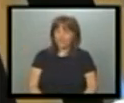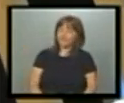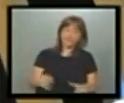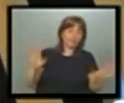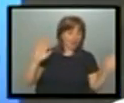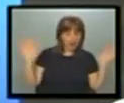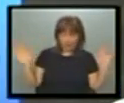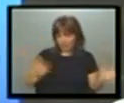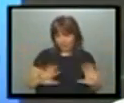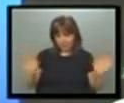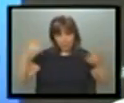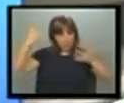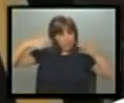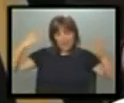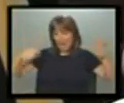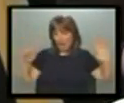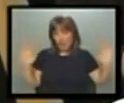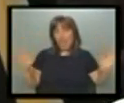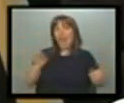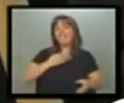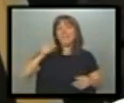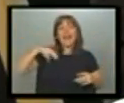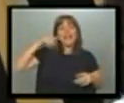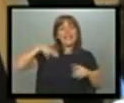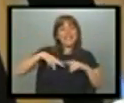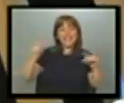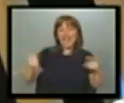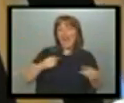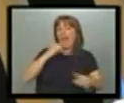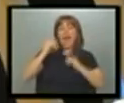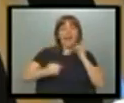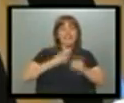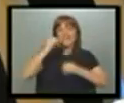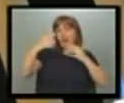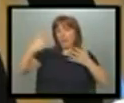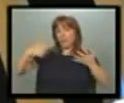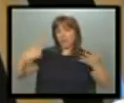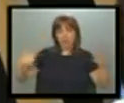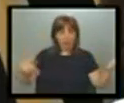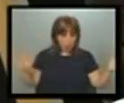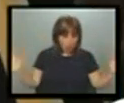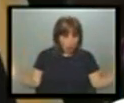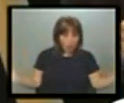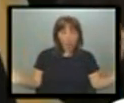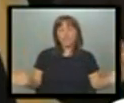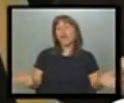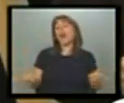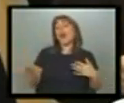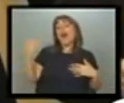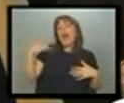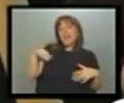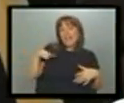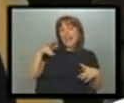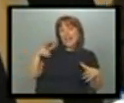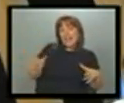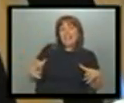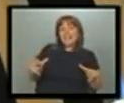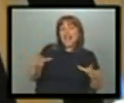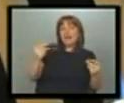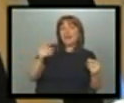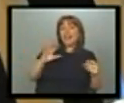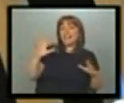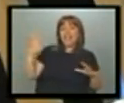dice Fariña. Fariña ayer dijo, entre otras cosas, que se robaron el equivalente a un Producto Bruto Interno de la Argentina. Estos